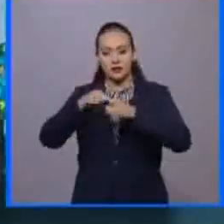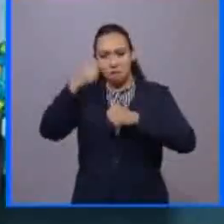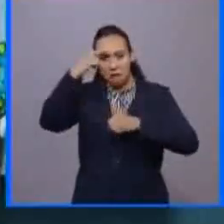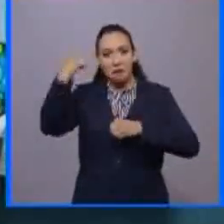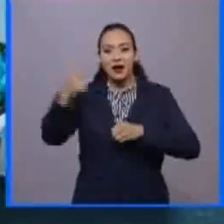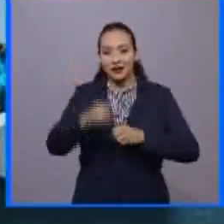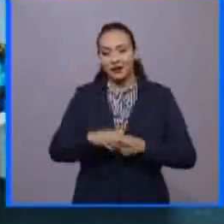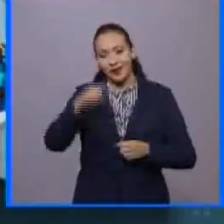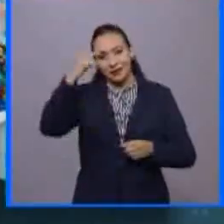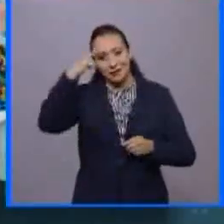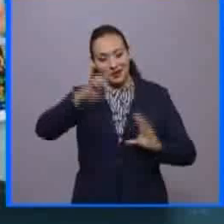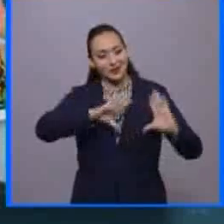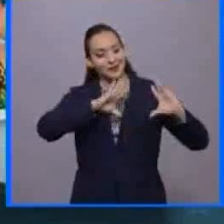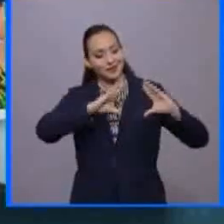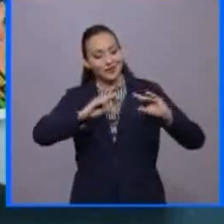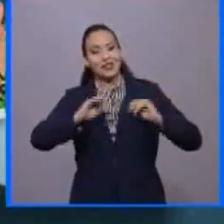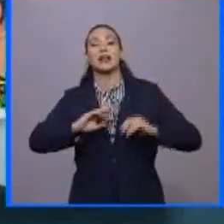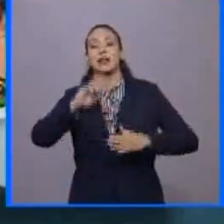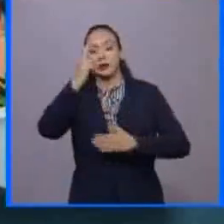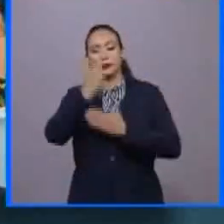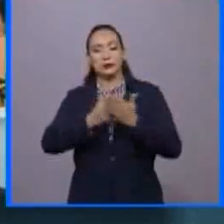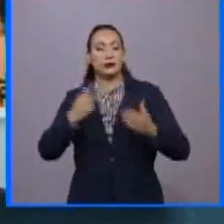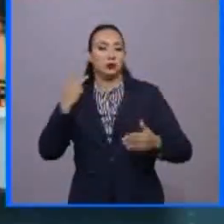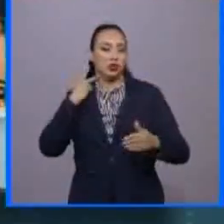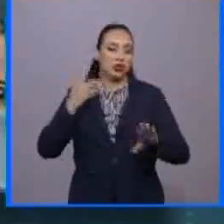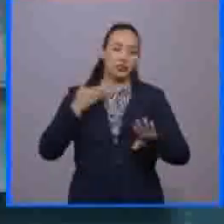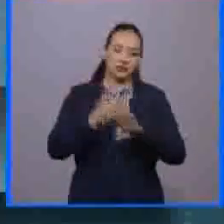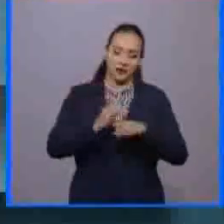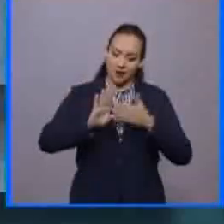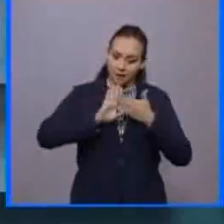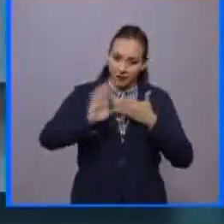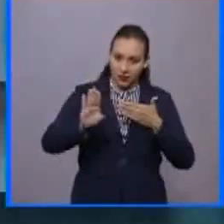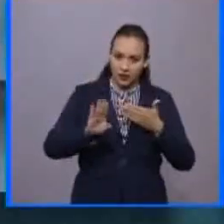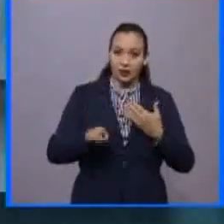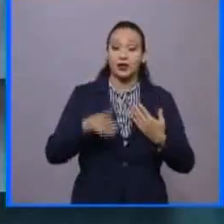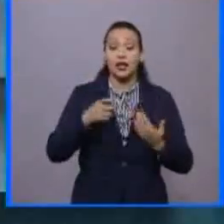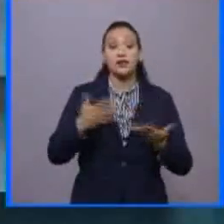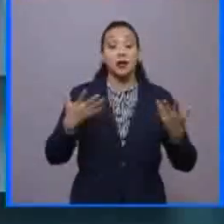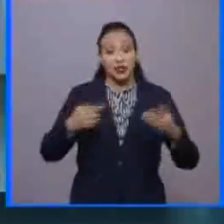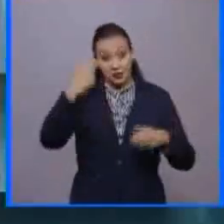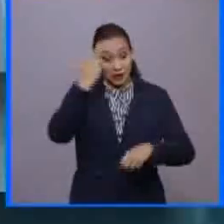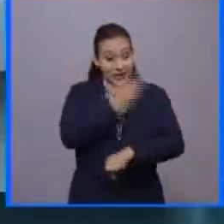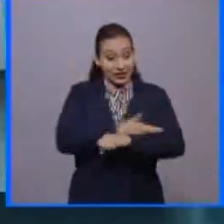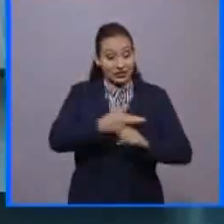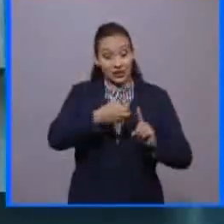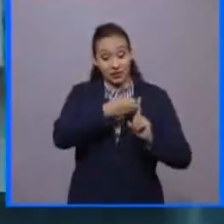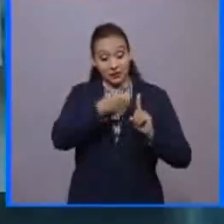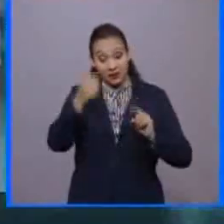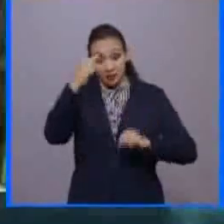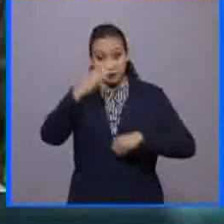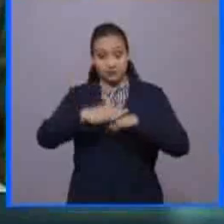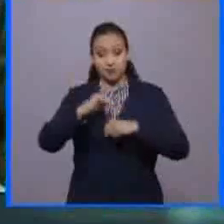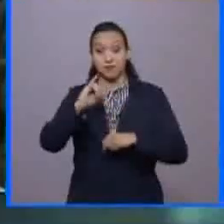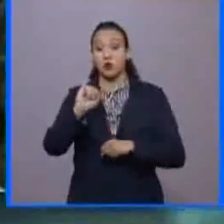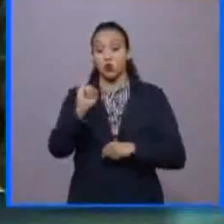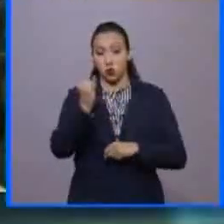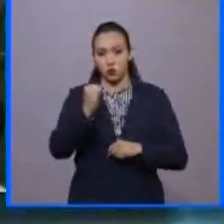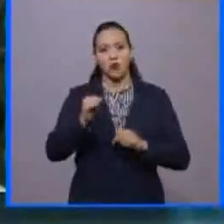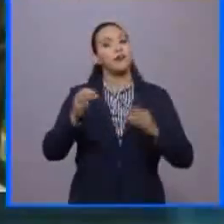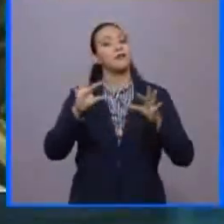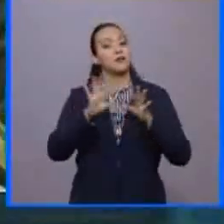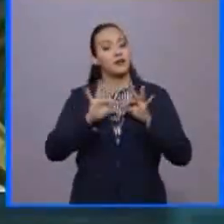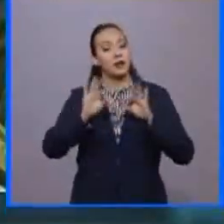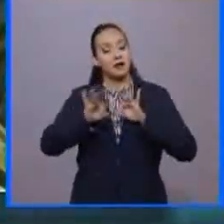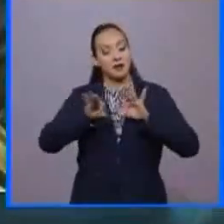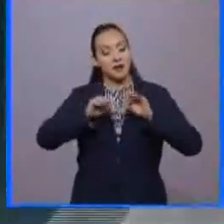para la prevención y erradicación de la violencia política de género, para garantizar que el proceso electoral de junio próximo sea